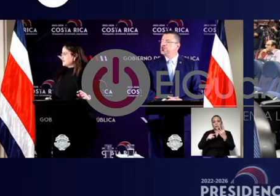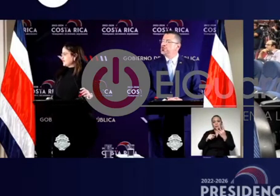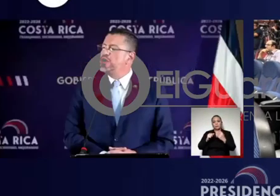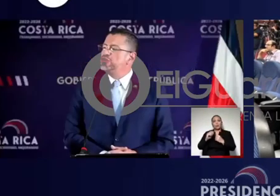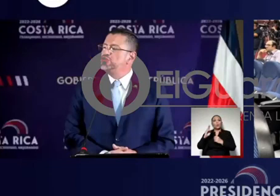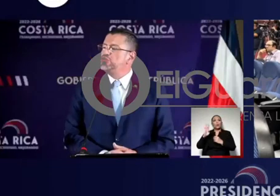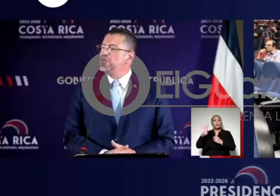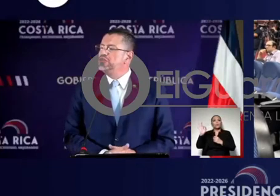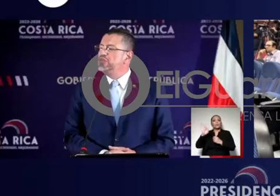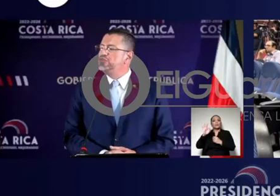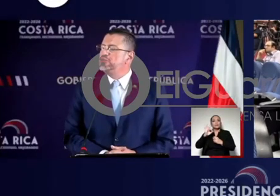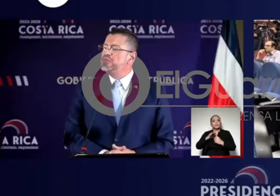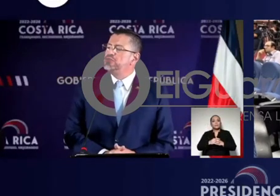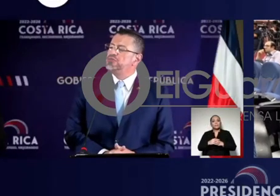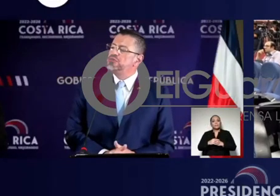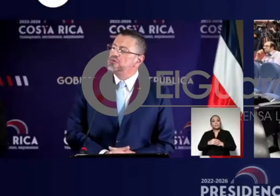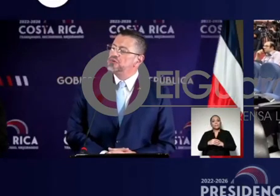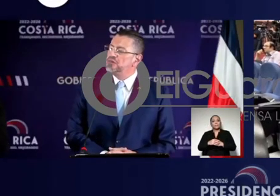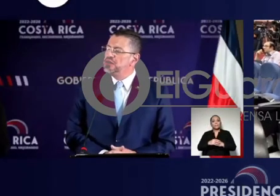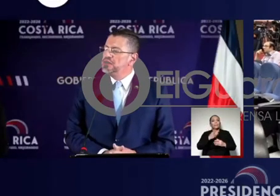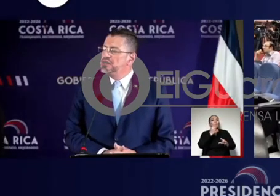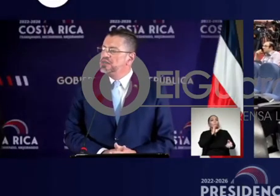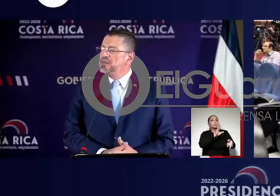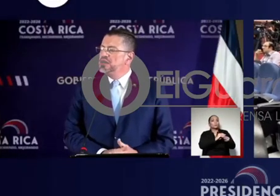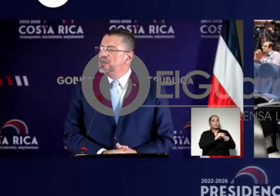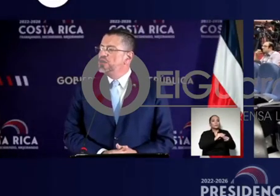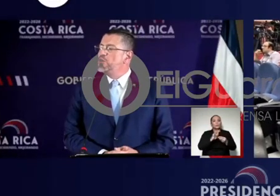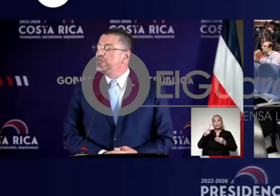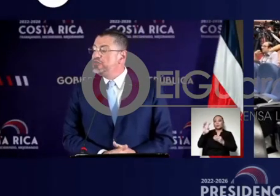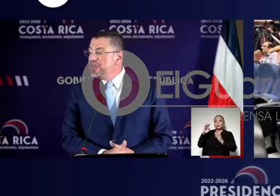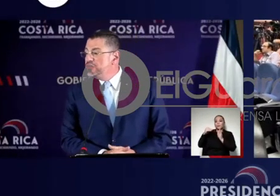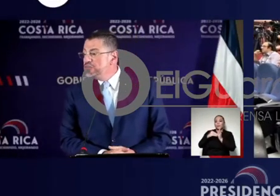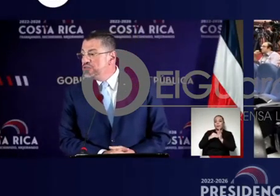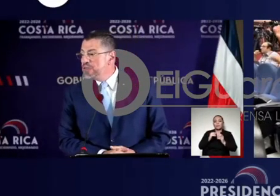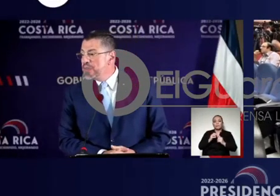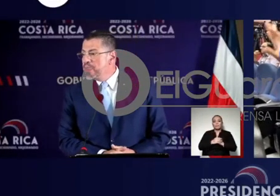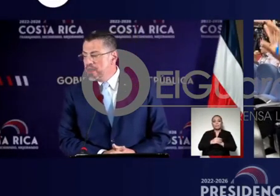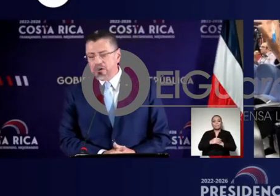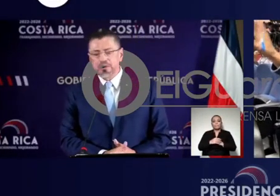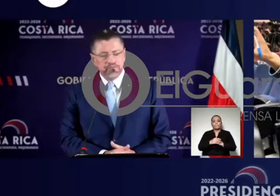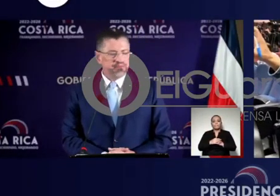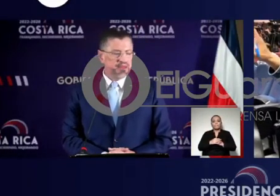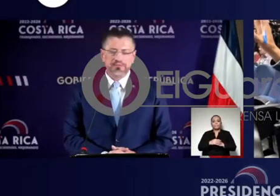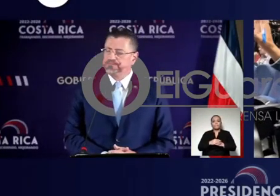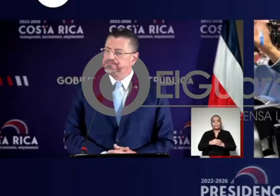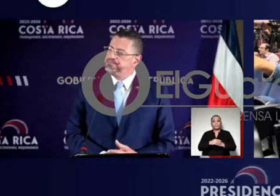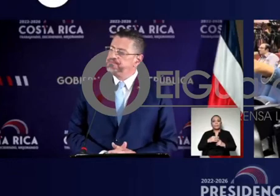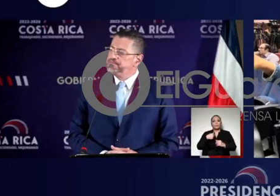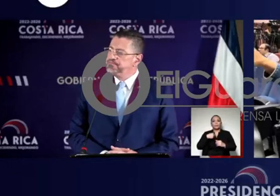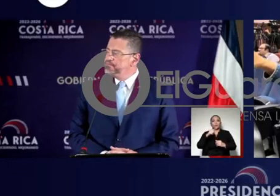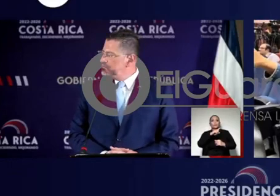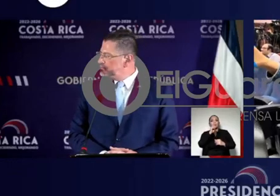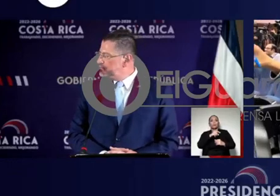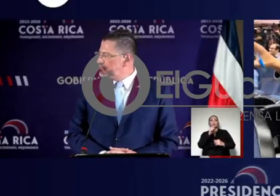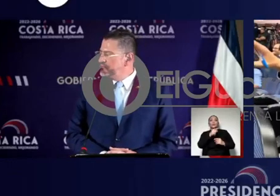ser. ¿Cuánto le suman los 400 mil colones en este caso? 400. Entonces, sí, no sé. Okay. Mi pregunta es, en este